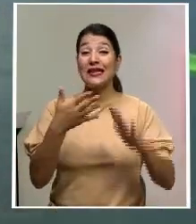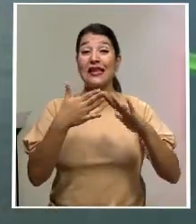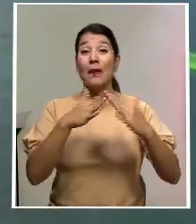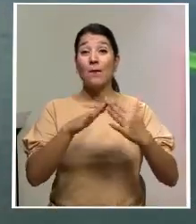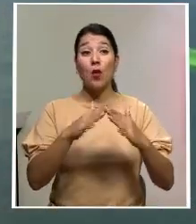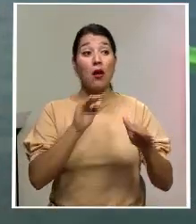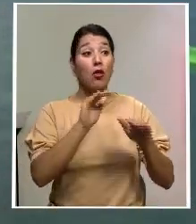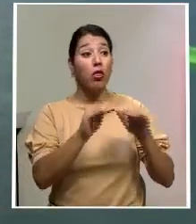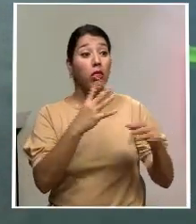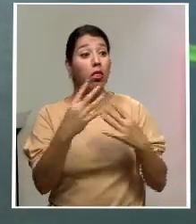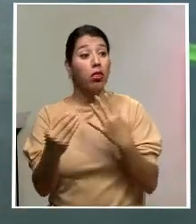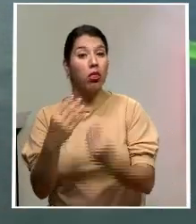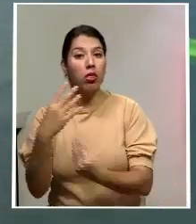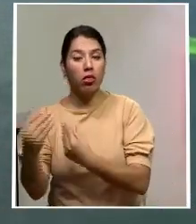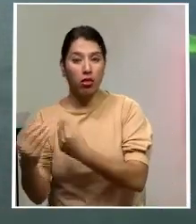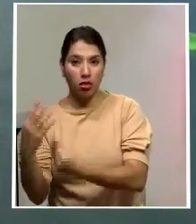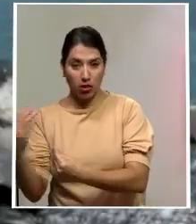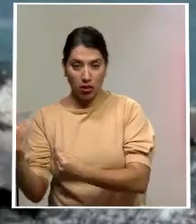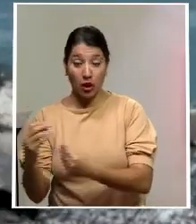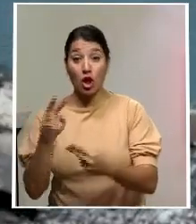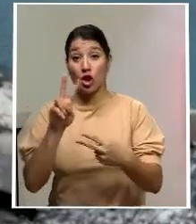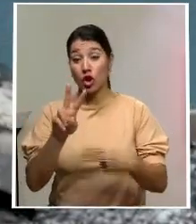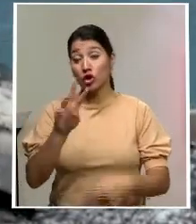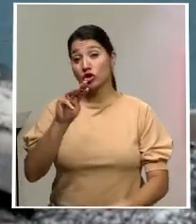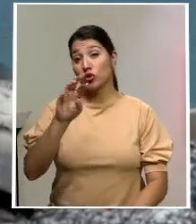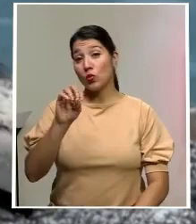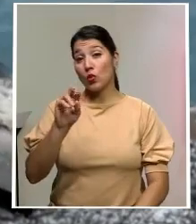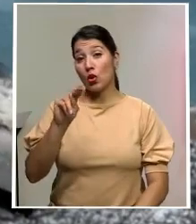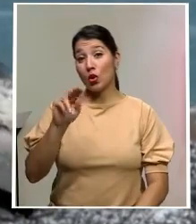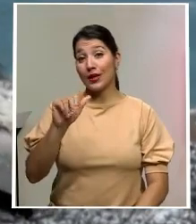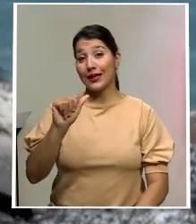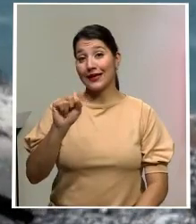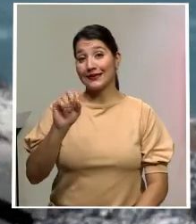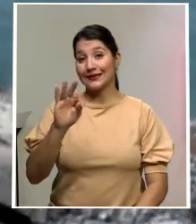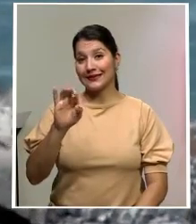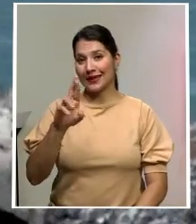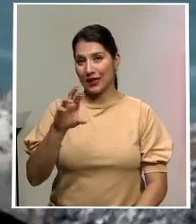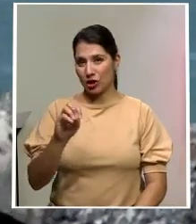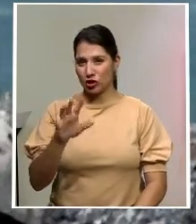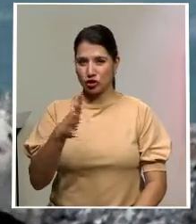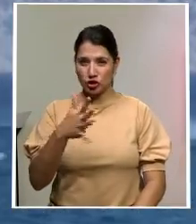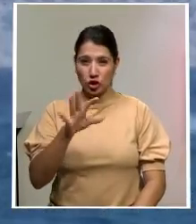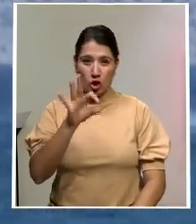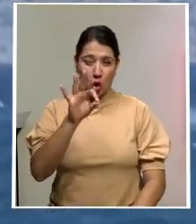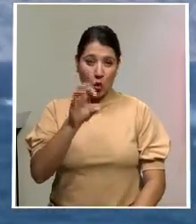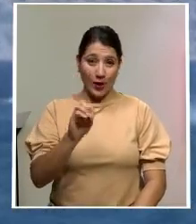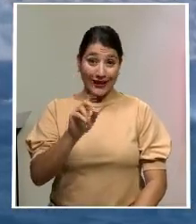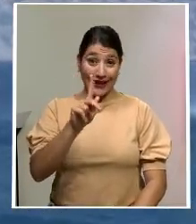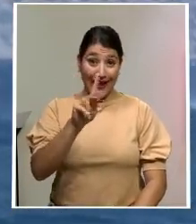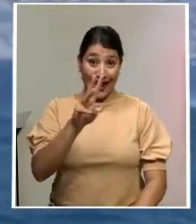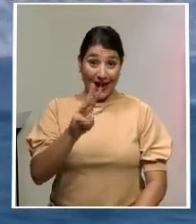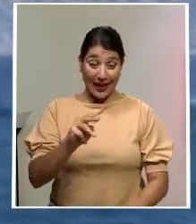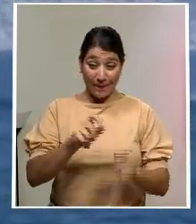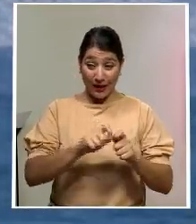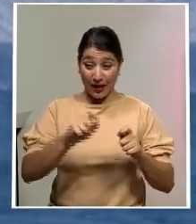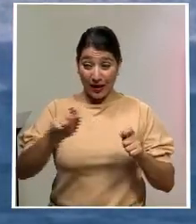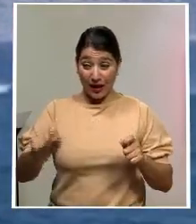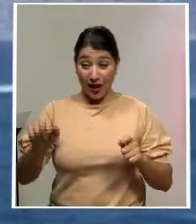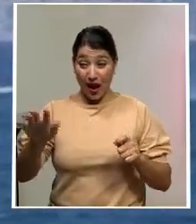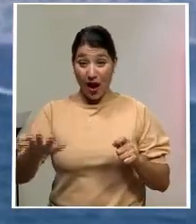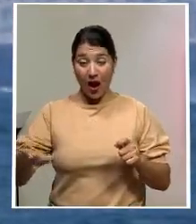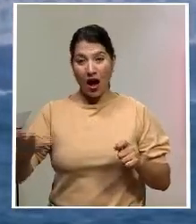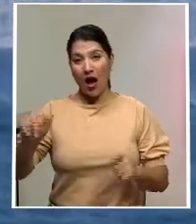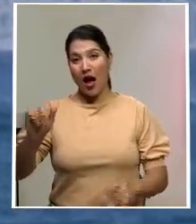al jueves en la costa del Golfo de Corinto, unos 90 kilómetros al oeste de Atenas. El humo negro se podía ver desde